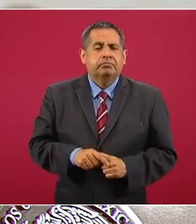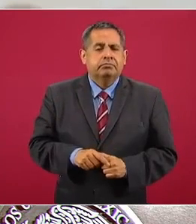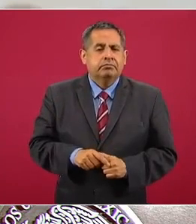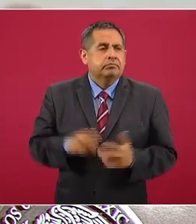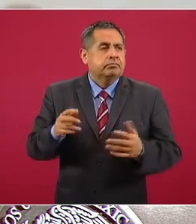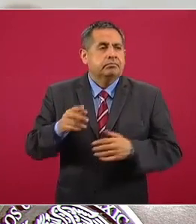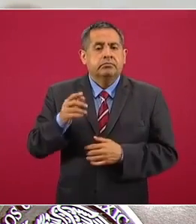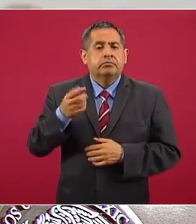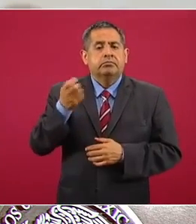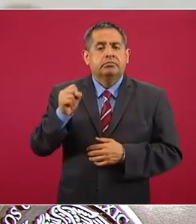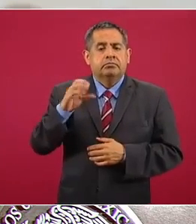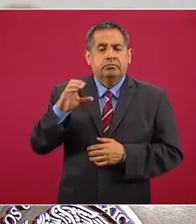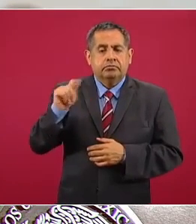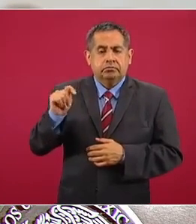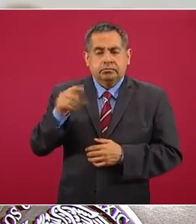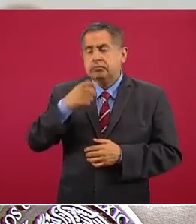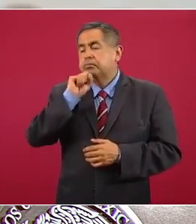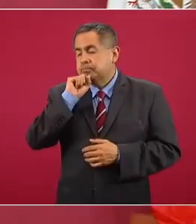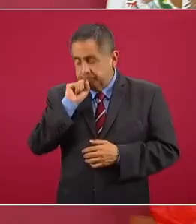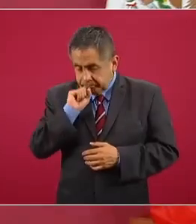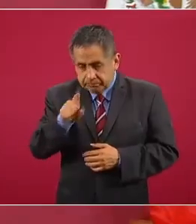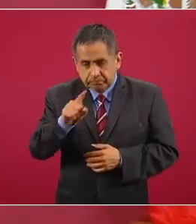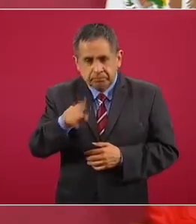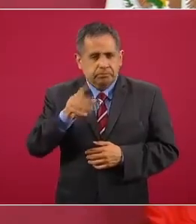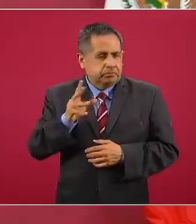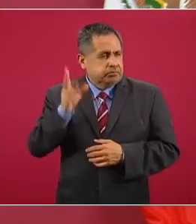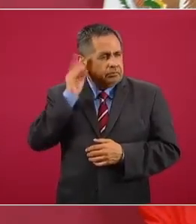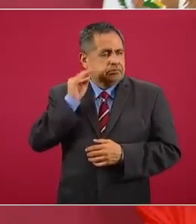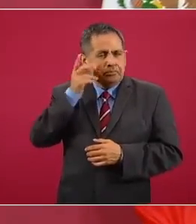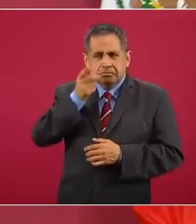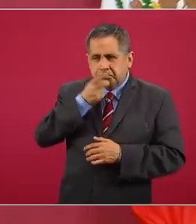en la Secretaría de Comunicaciones, y también ya he escuchado